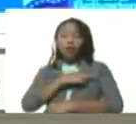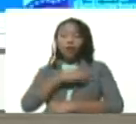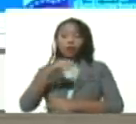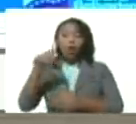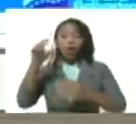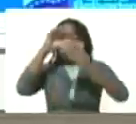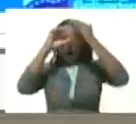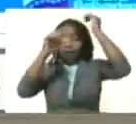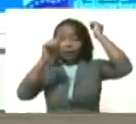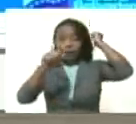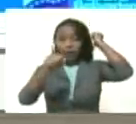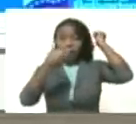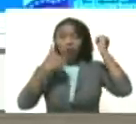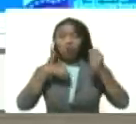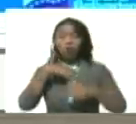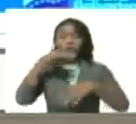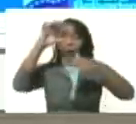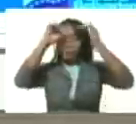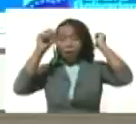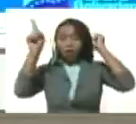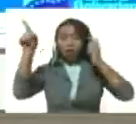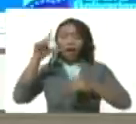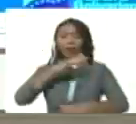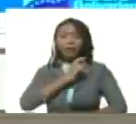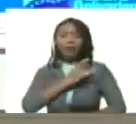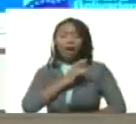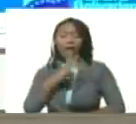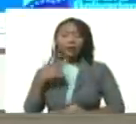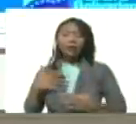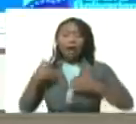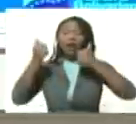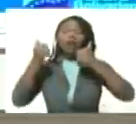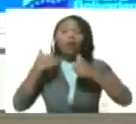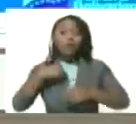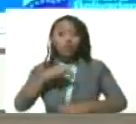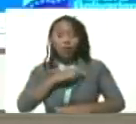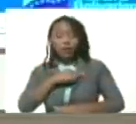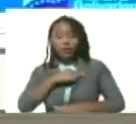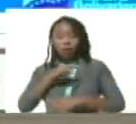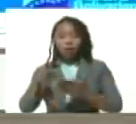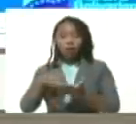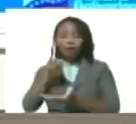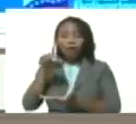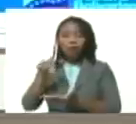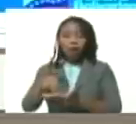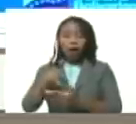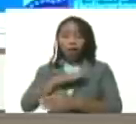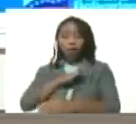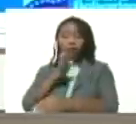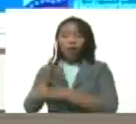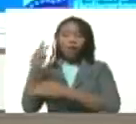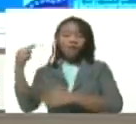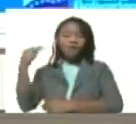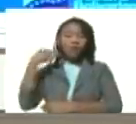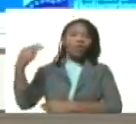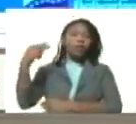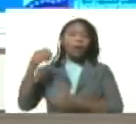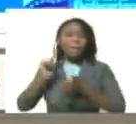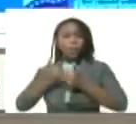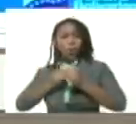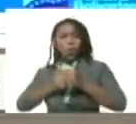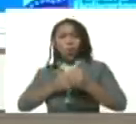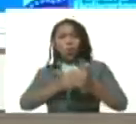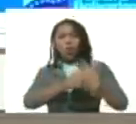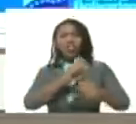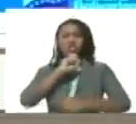vicecanciller, a nuestro embajador en Chile, a rescatar a nuestros connacionales que fueron víctimas también de persecución,